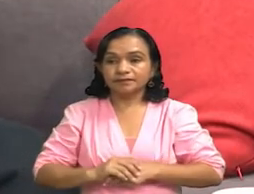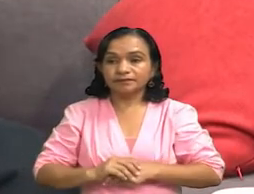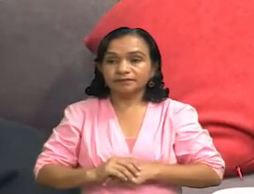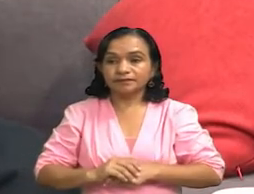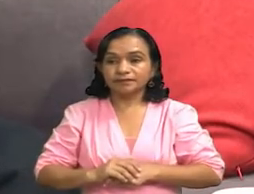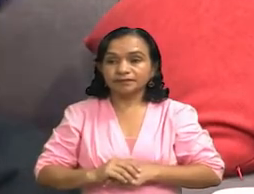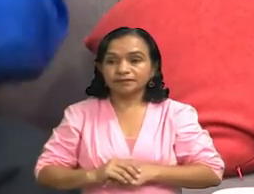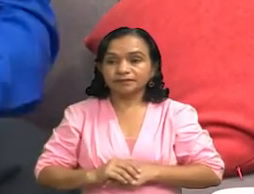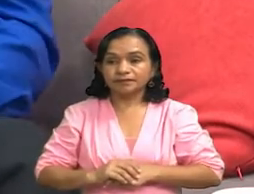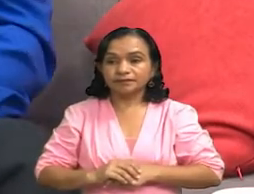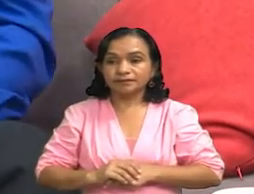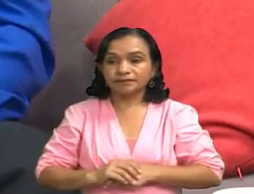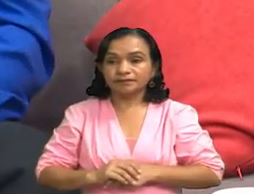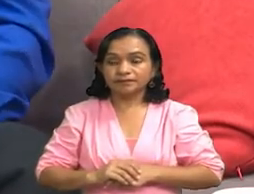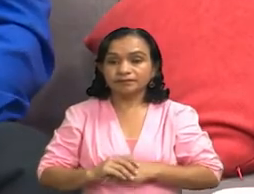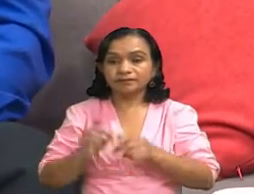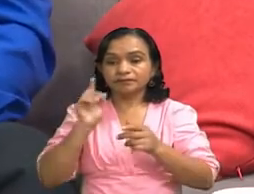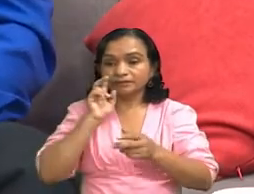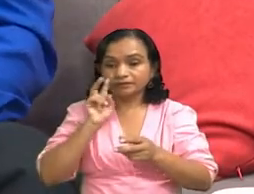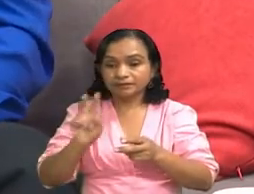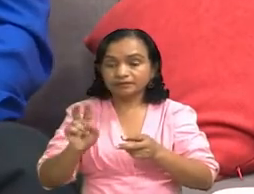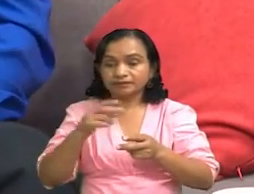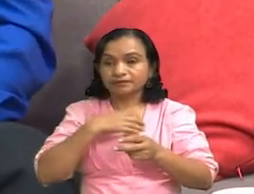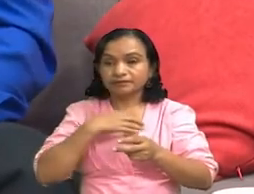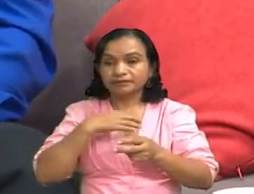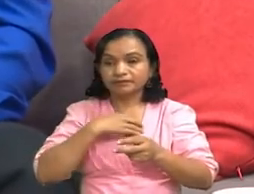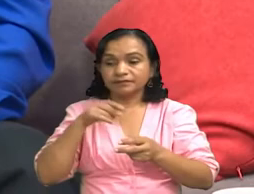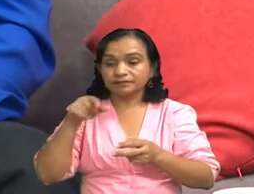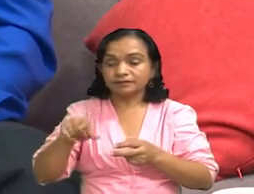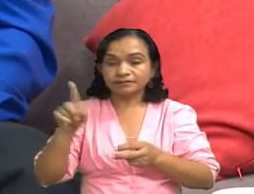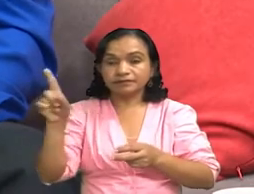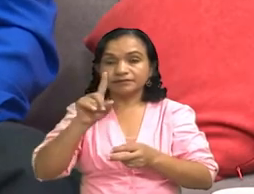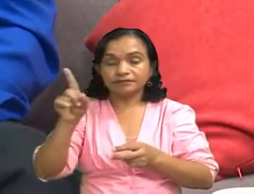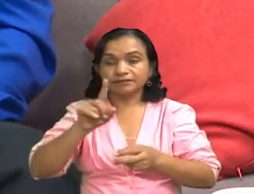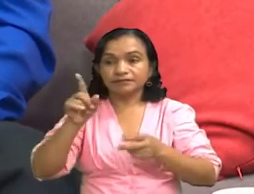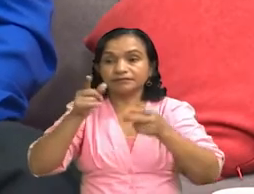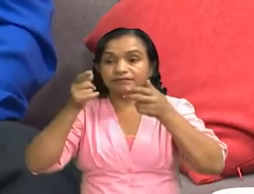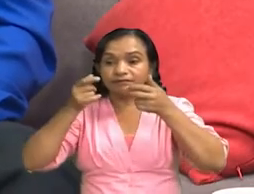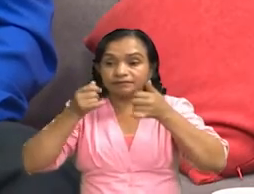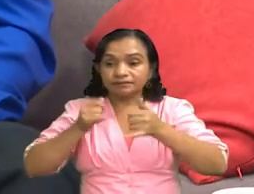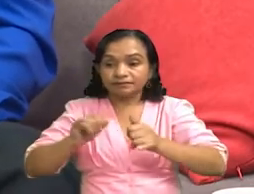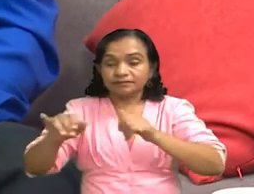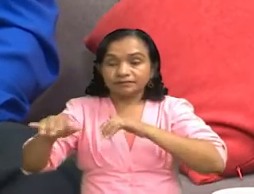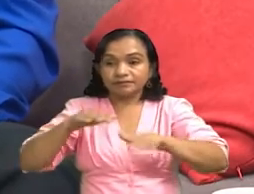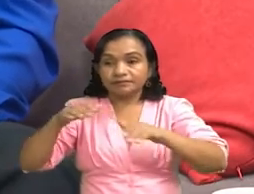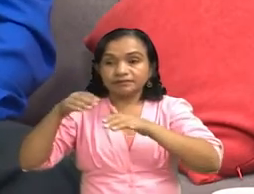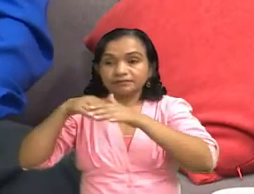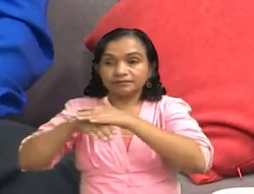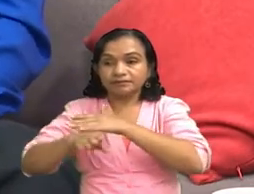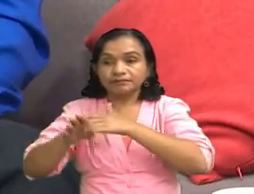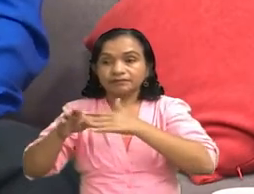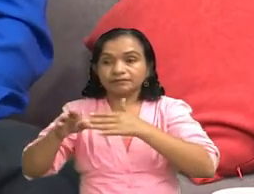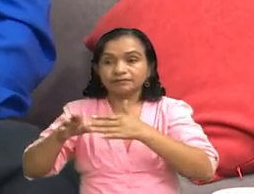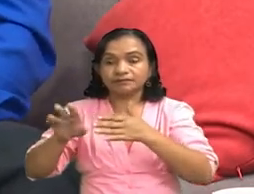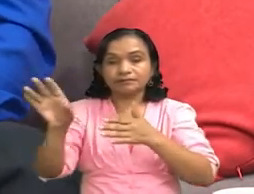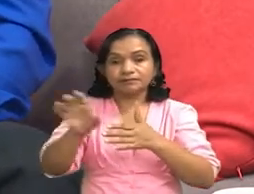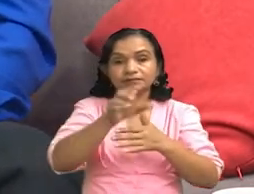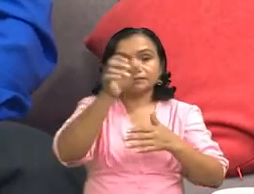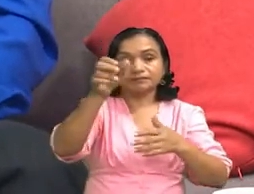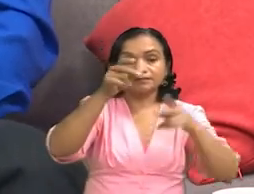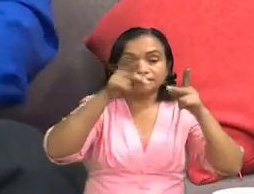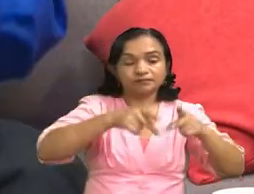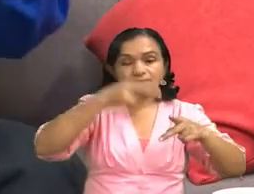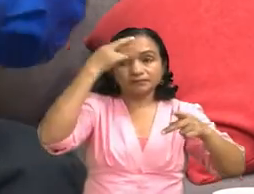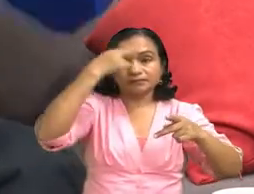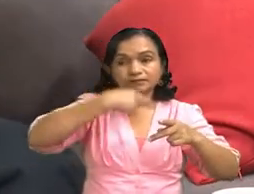Sencillamente nosotros vemos la línea de identificación y te decimos, ese bovino no puede entrar a ese matadero porque es de otro dueño, y